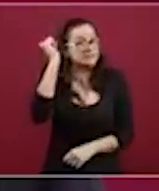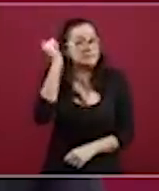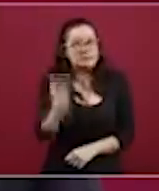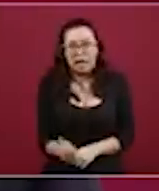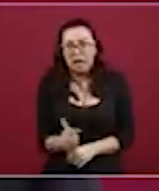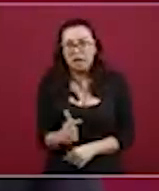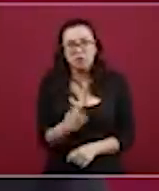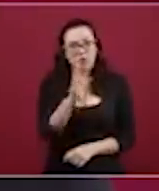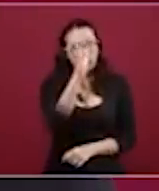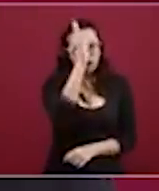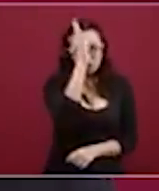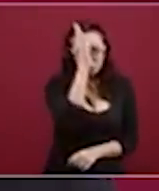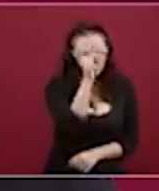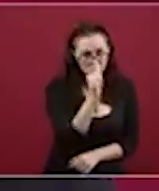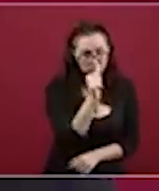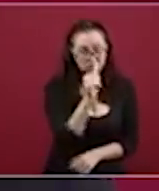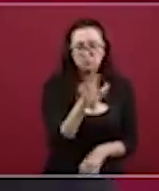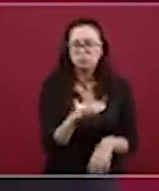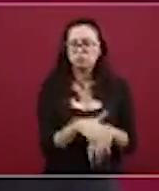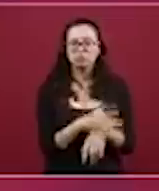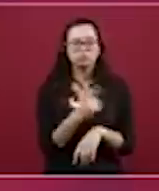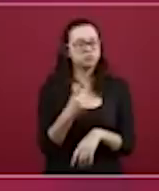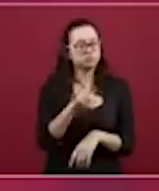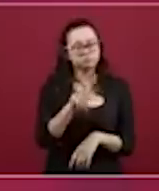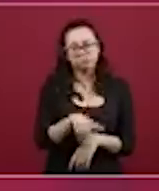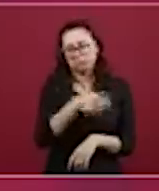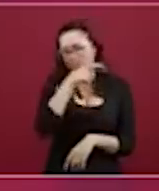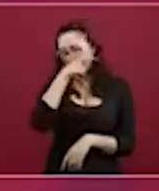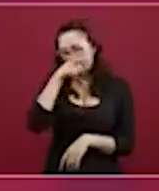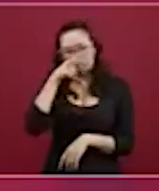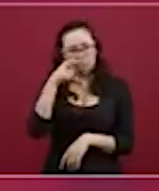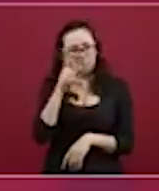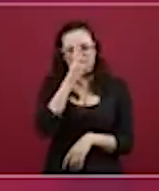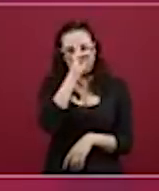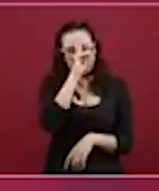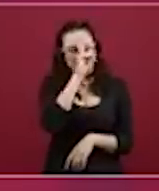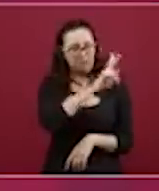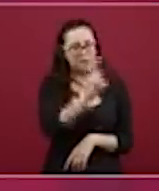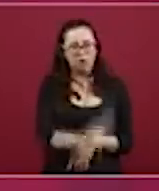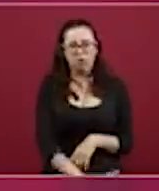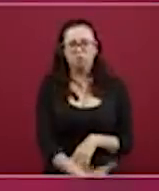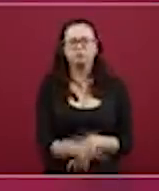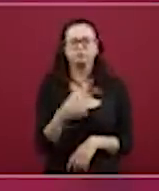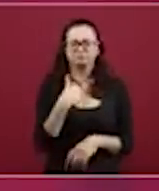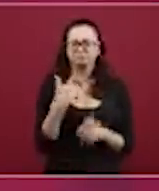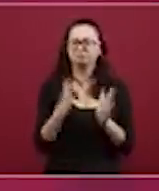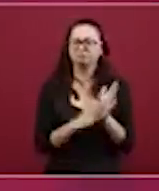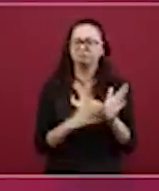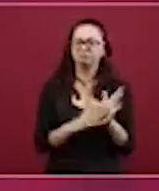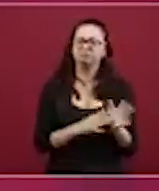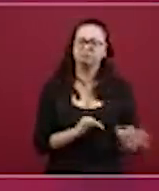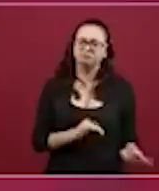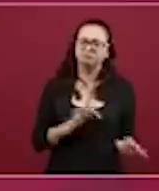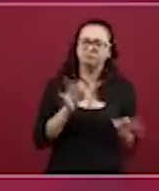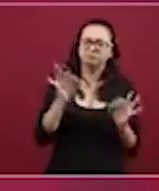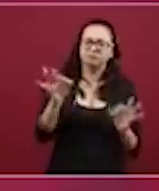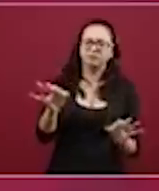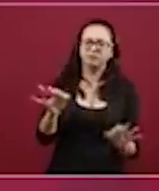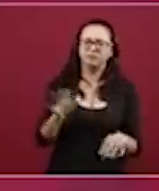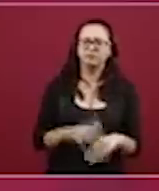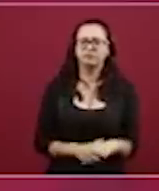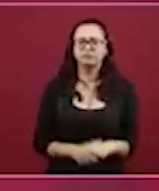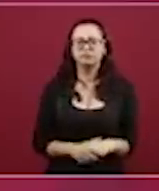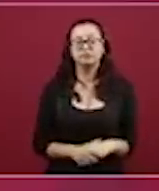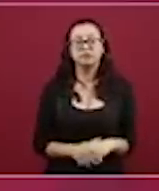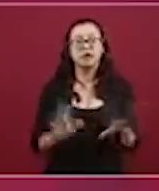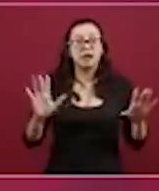porque es muy oneroso. Les voy a dejar un documento. Parece como si nos hubiesen